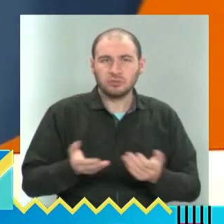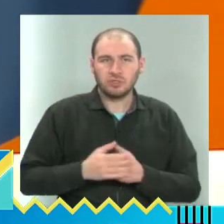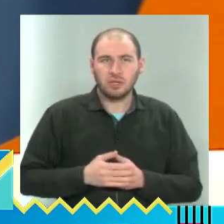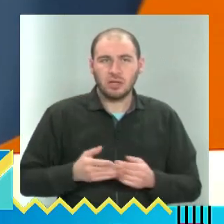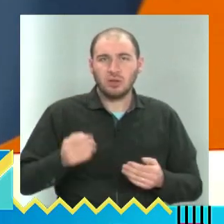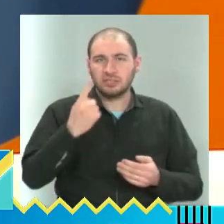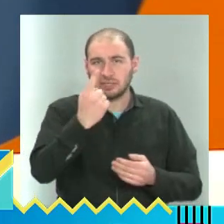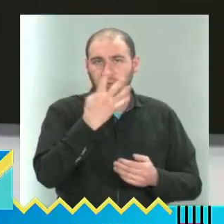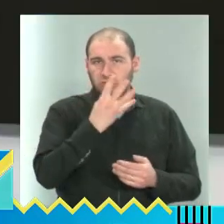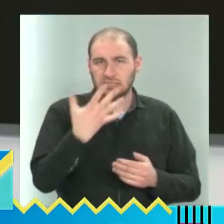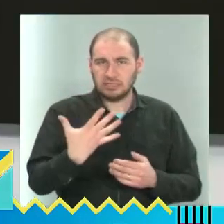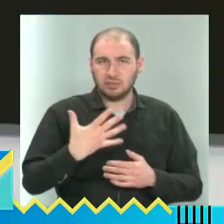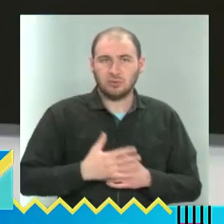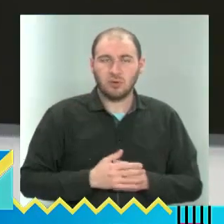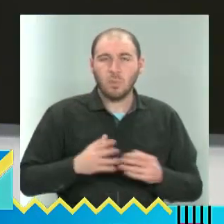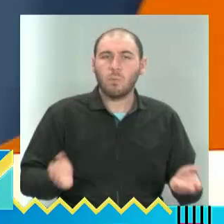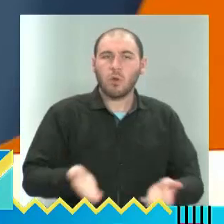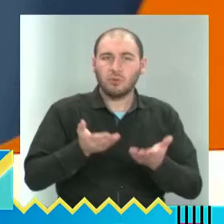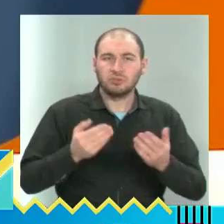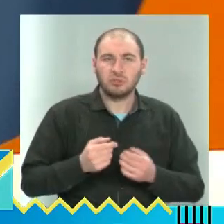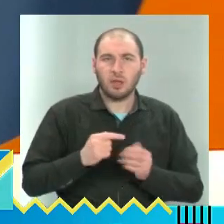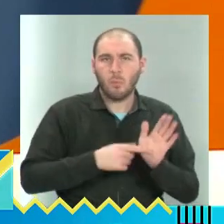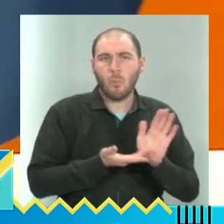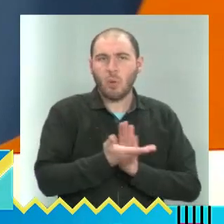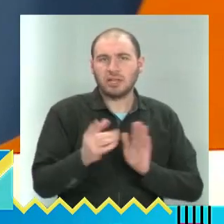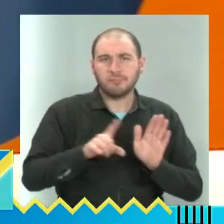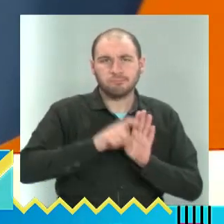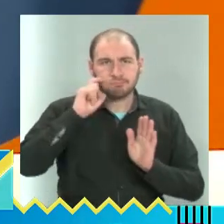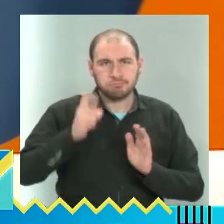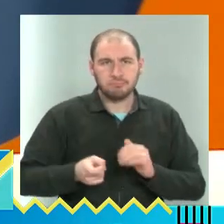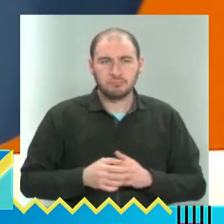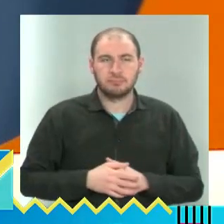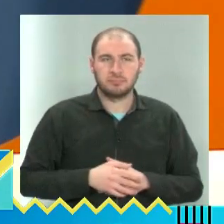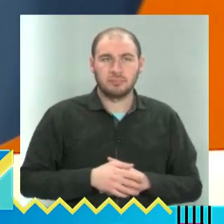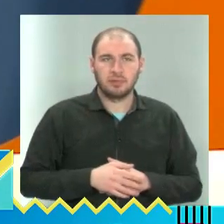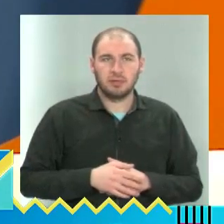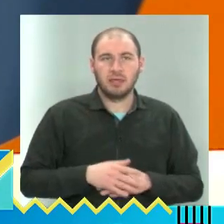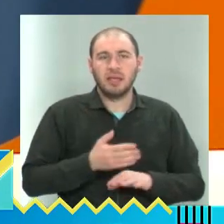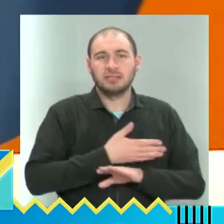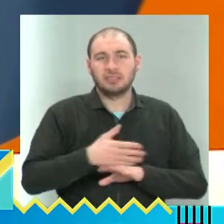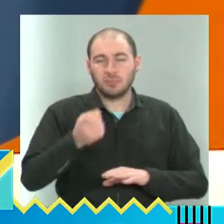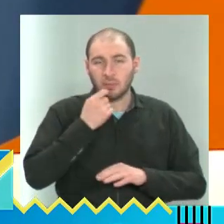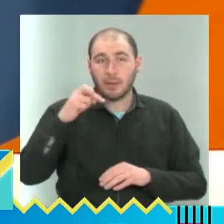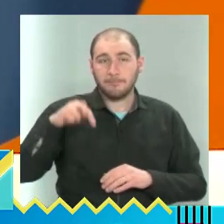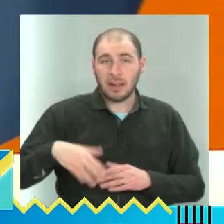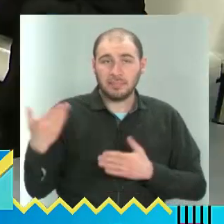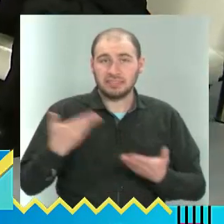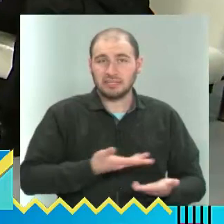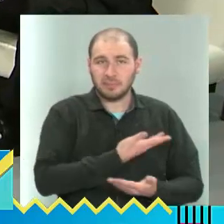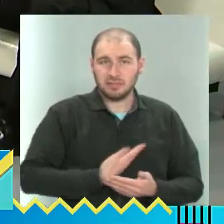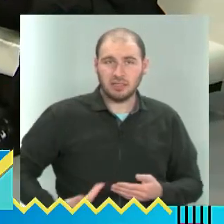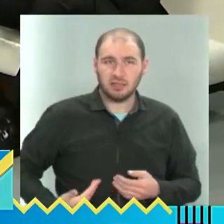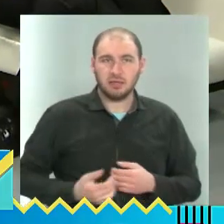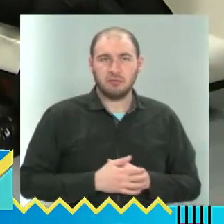del 145, de promoción, digamos, de la visibilidad del delito, de seguir, por ejemplo, el plan que presenta hoy el presidente,